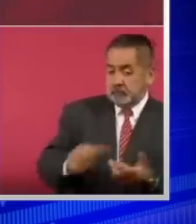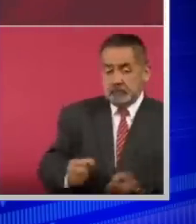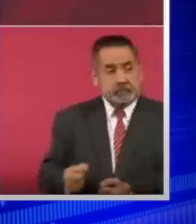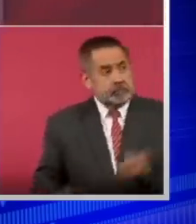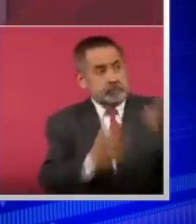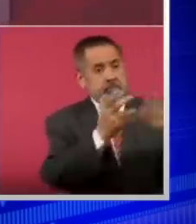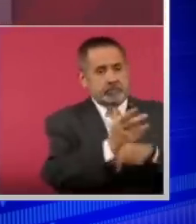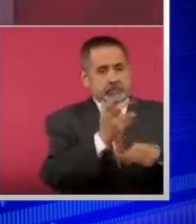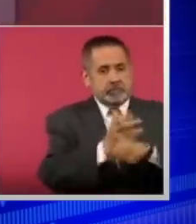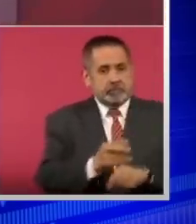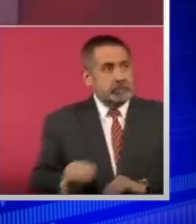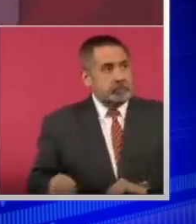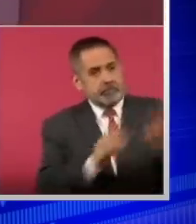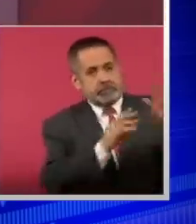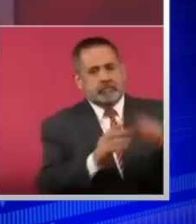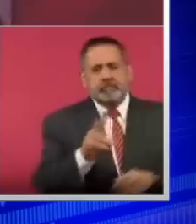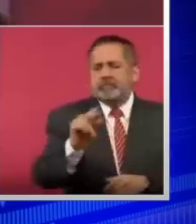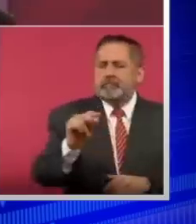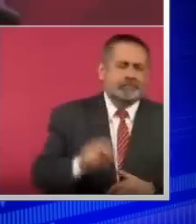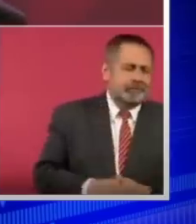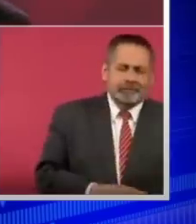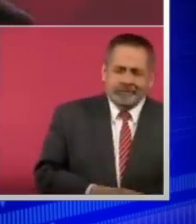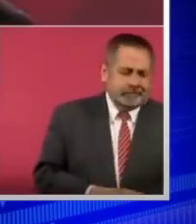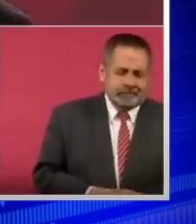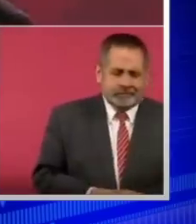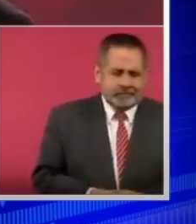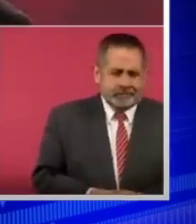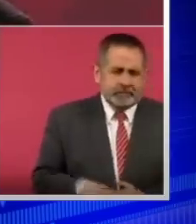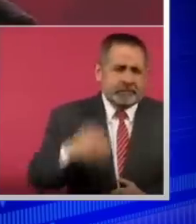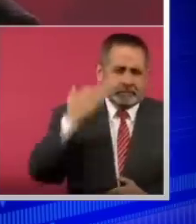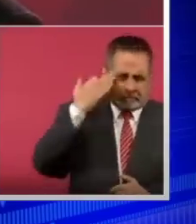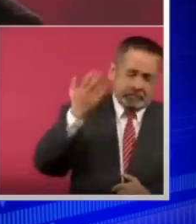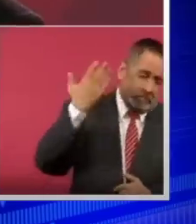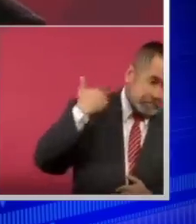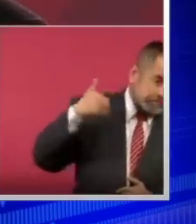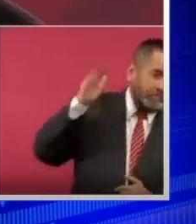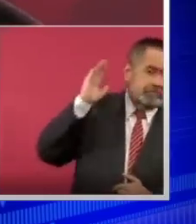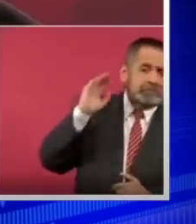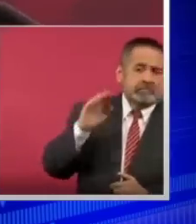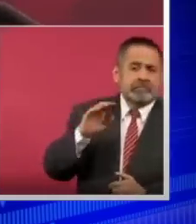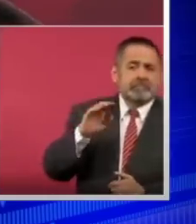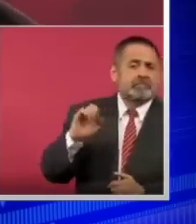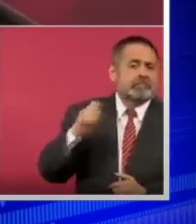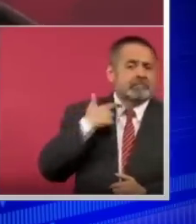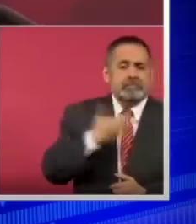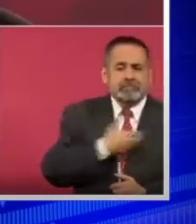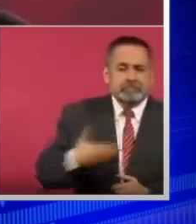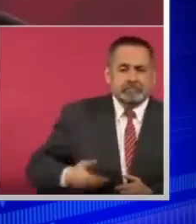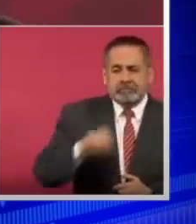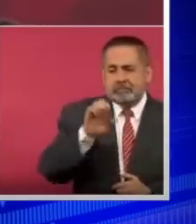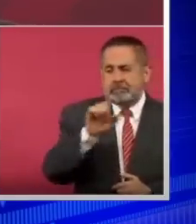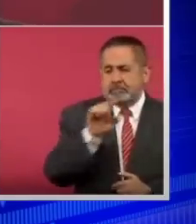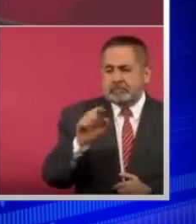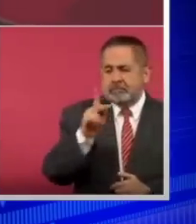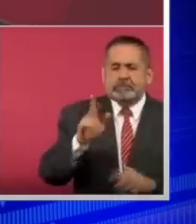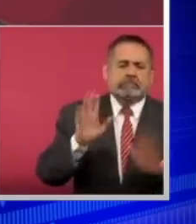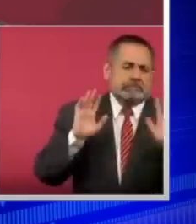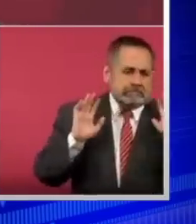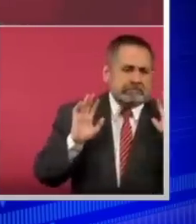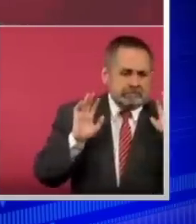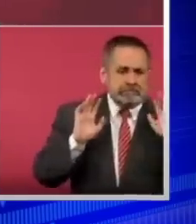ahí te lo enviamos eso lo hacían en la época de Zedillo en otros tiempos